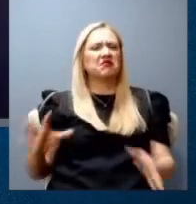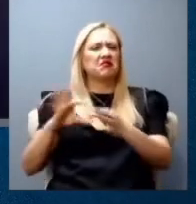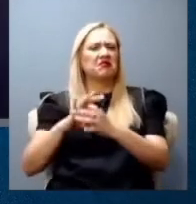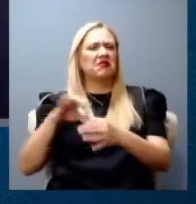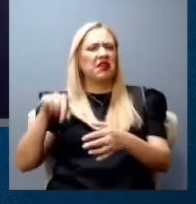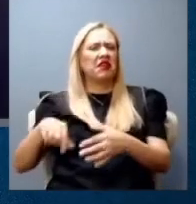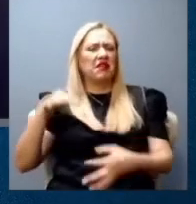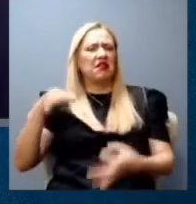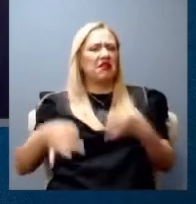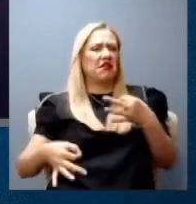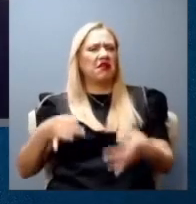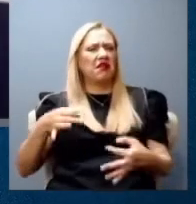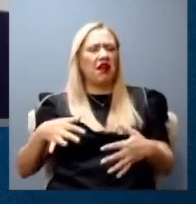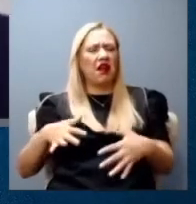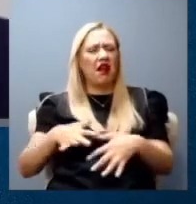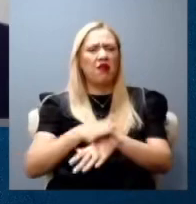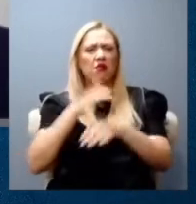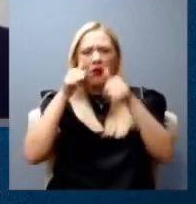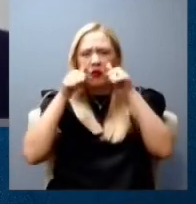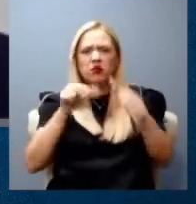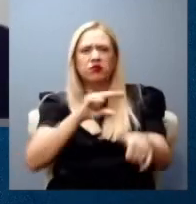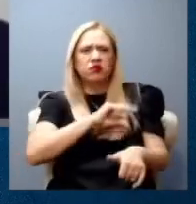transicional.